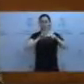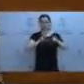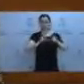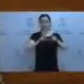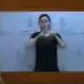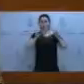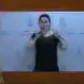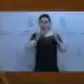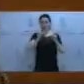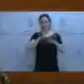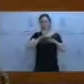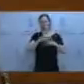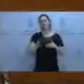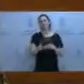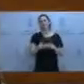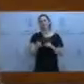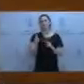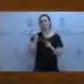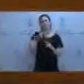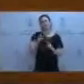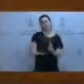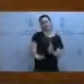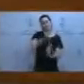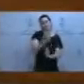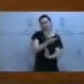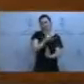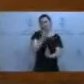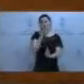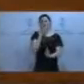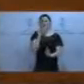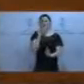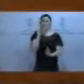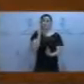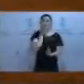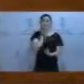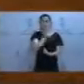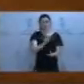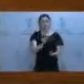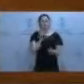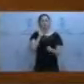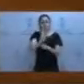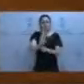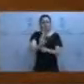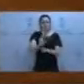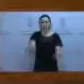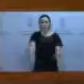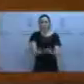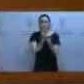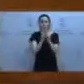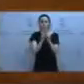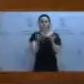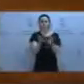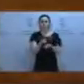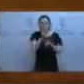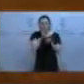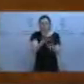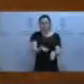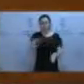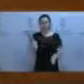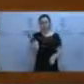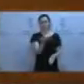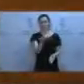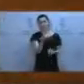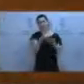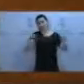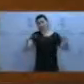lo mínimo que hay que tener es una previsión, si no se quieren hacer las cosas mal, y presentarlo todo globalmente. Aunque